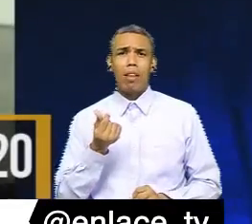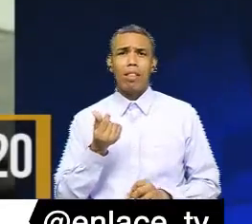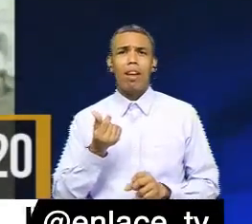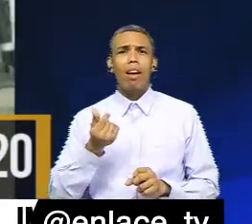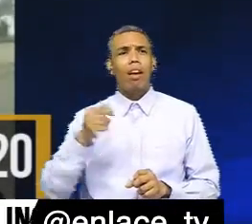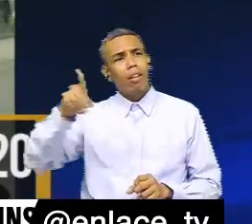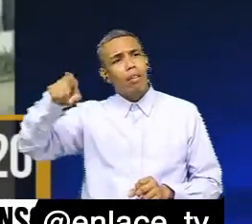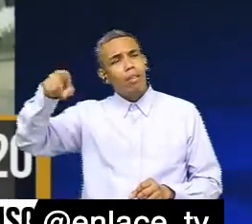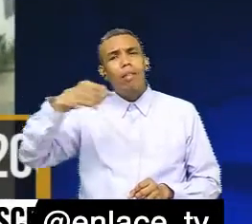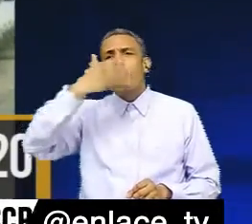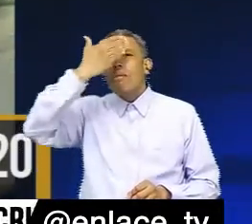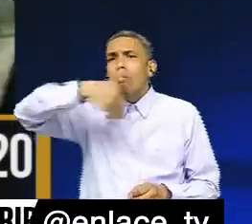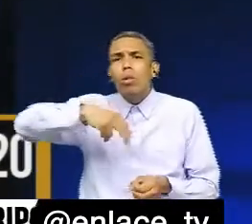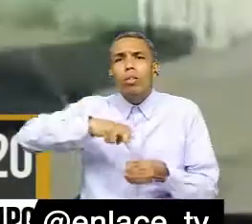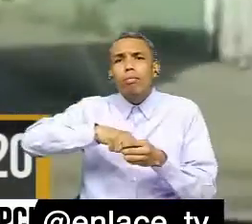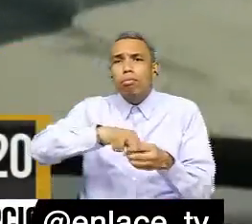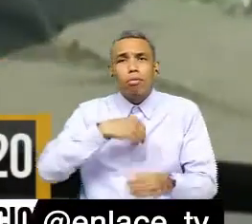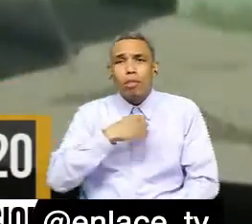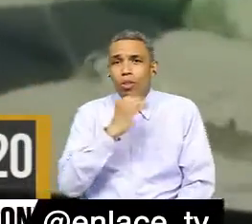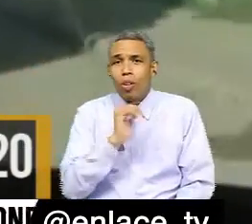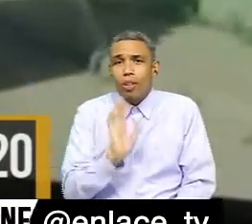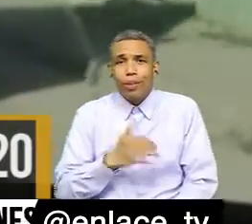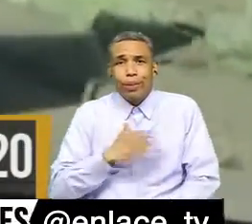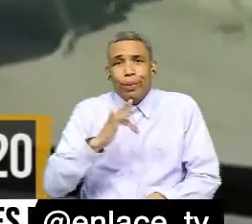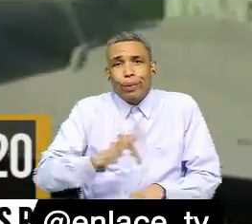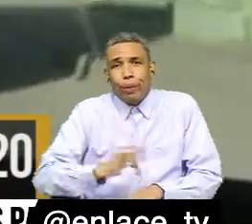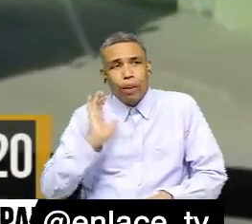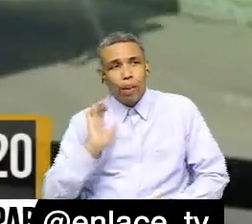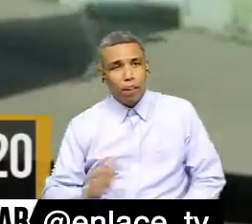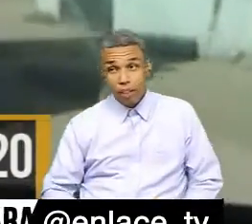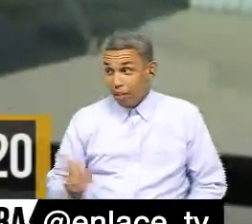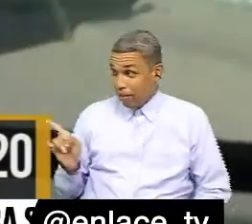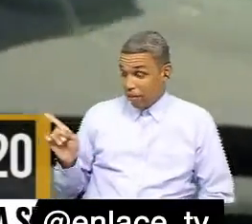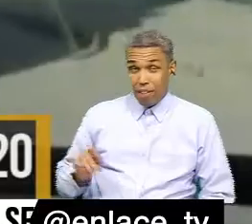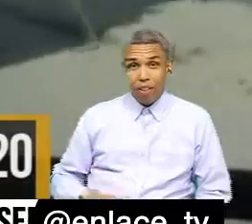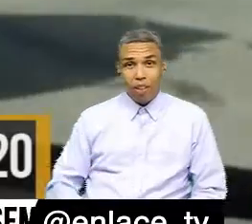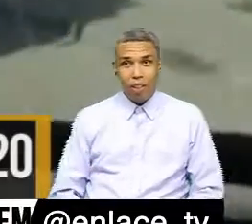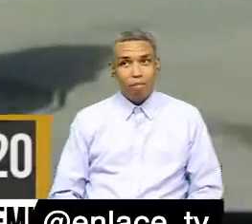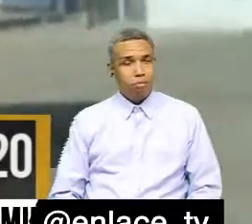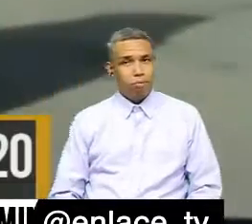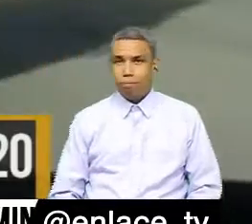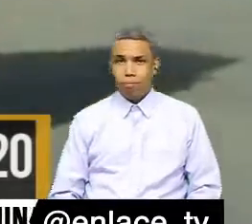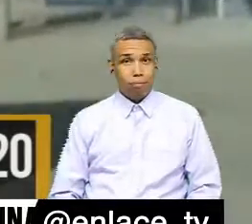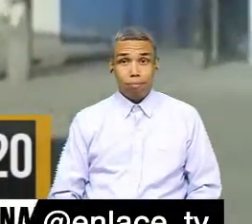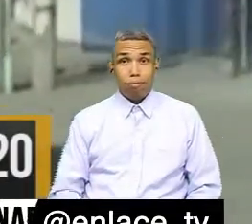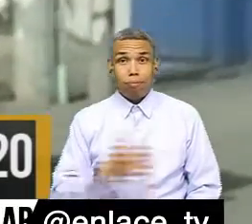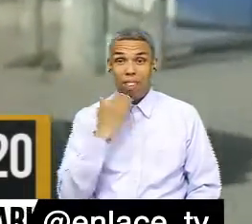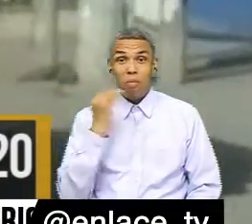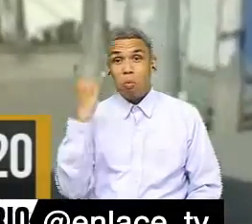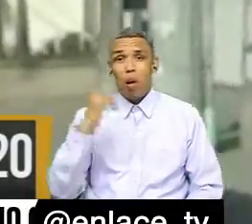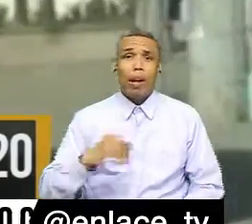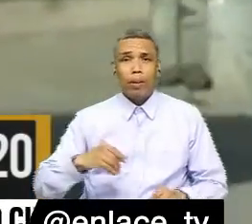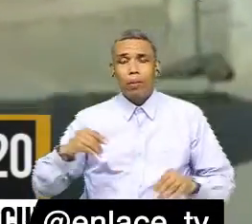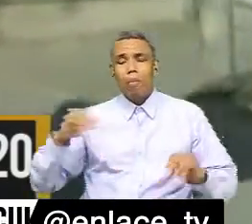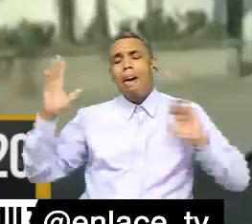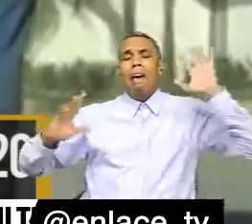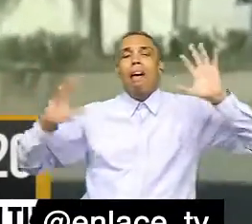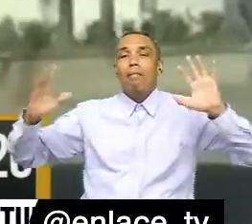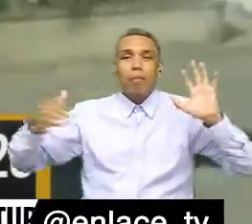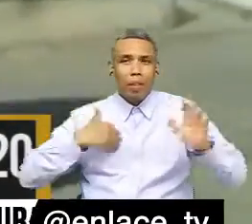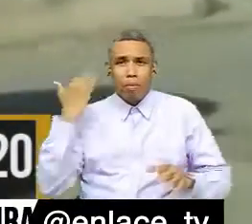a su paso una práctica que se hace constante en las calles y que pone en aprietos aún sin saberlo a quien conduce el vehículo